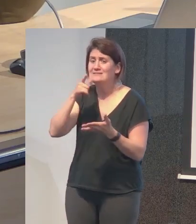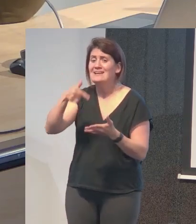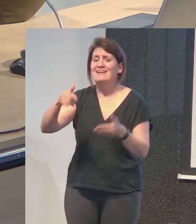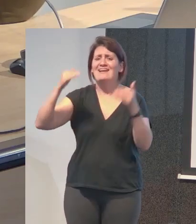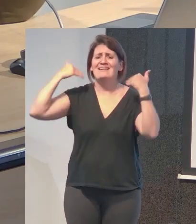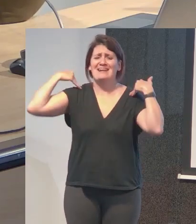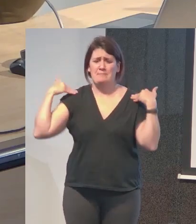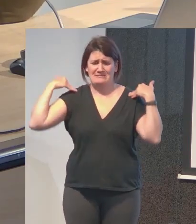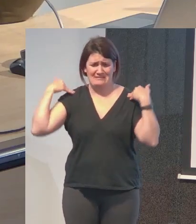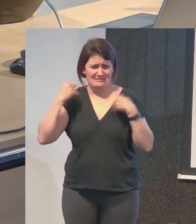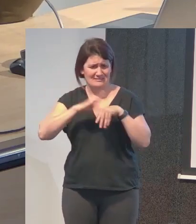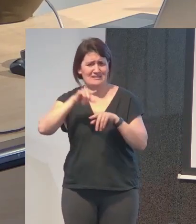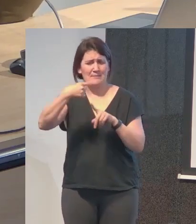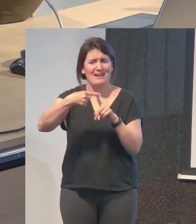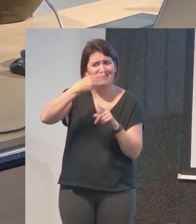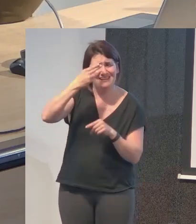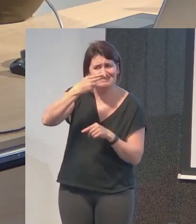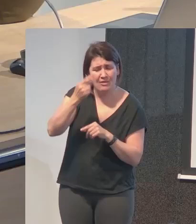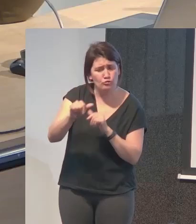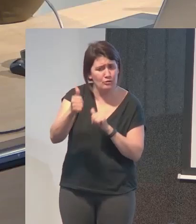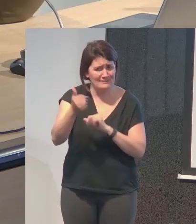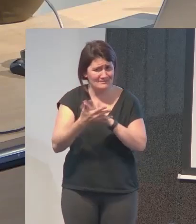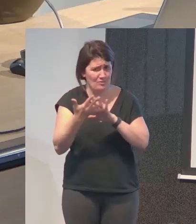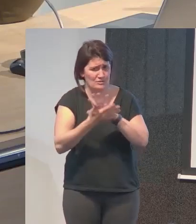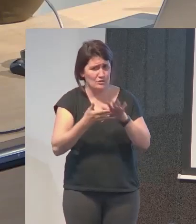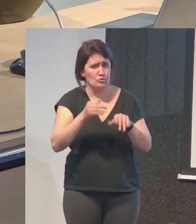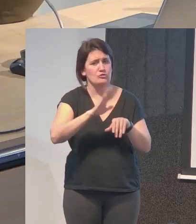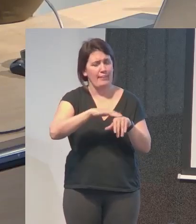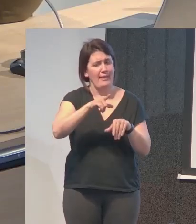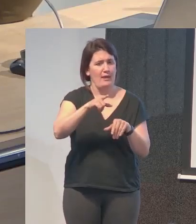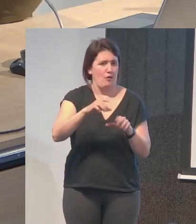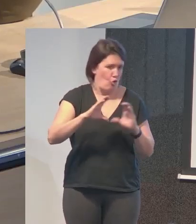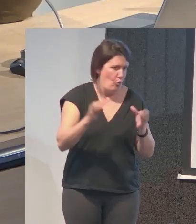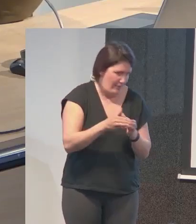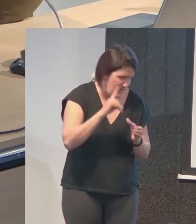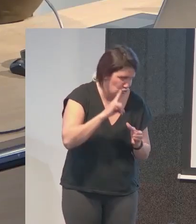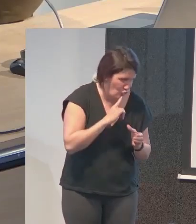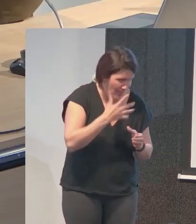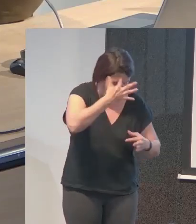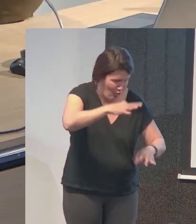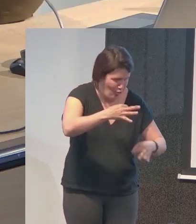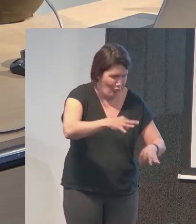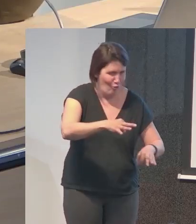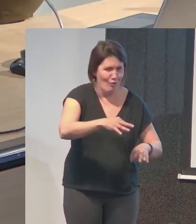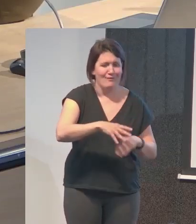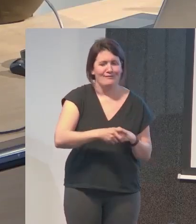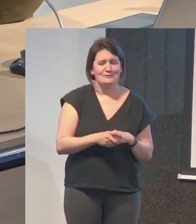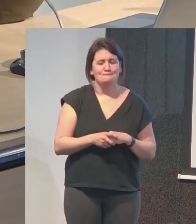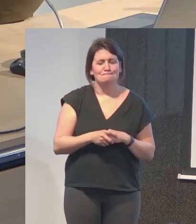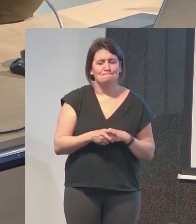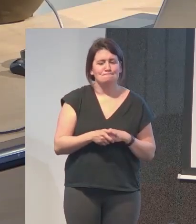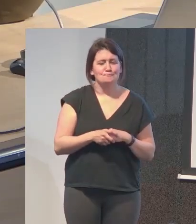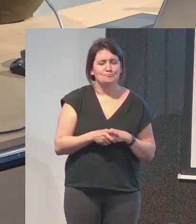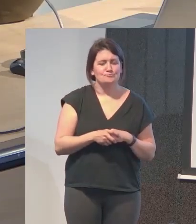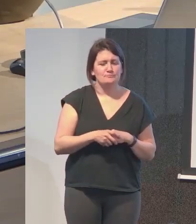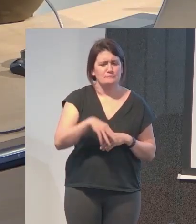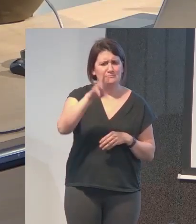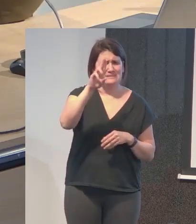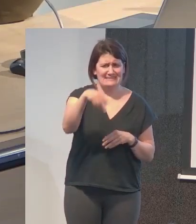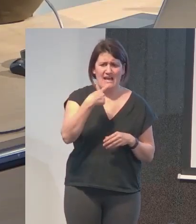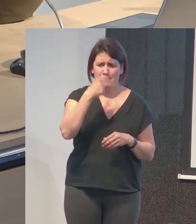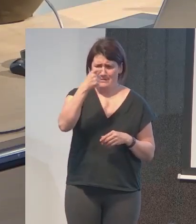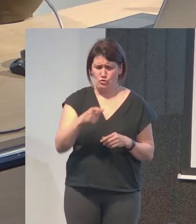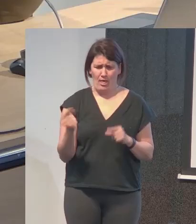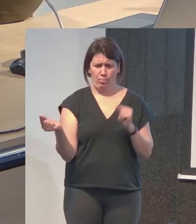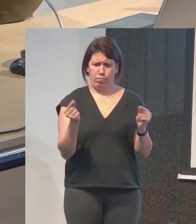de los más interesados en esa lengua, le hace la comunidad sorda, sea un